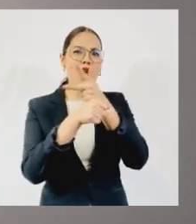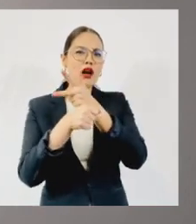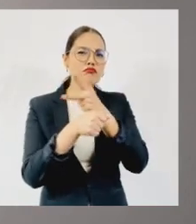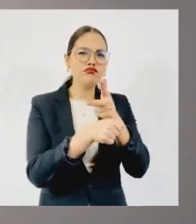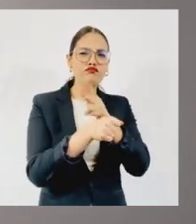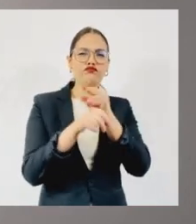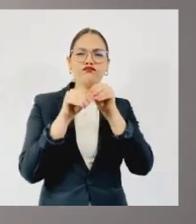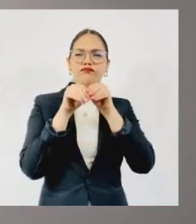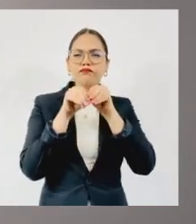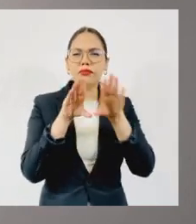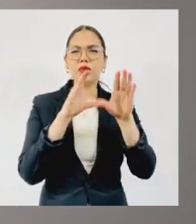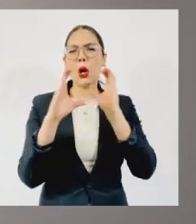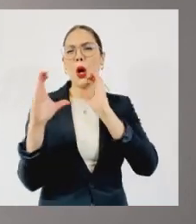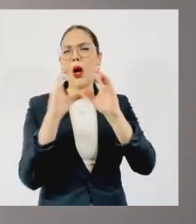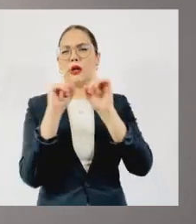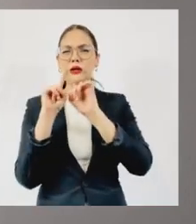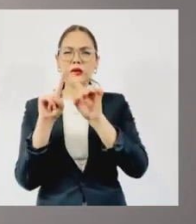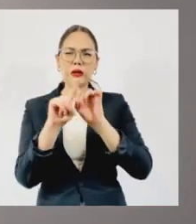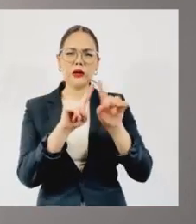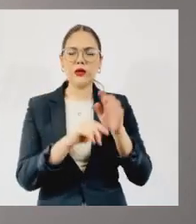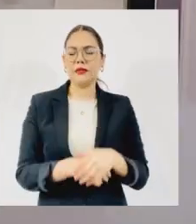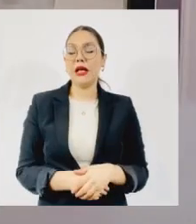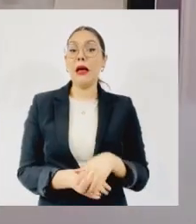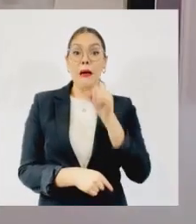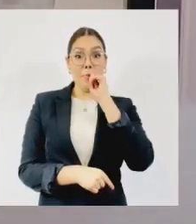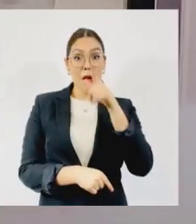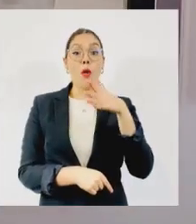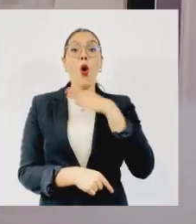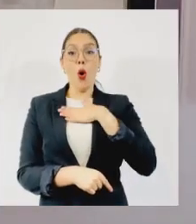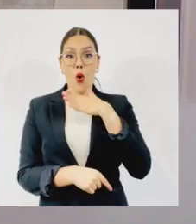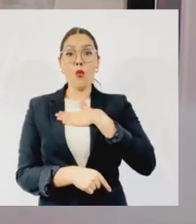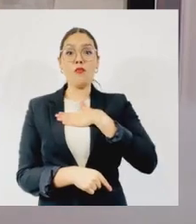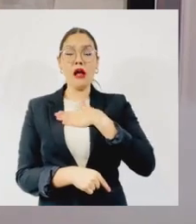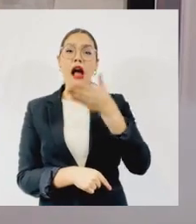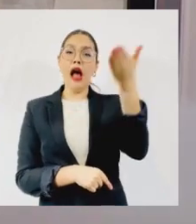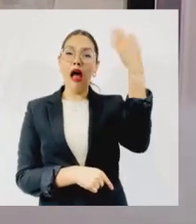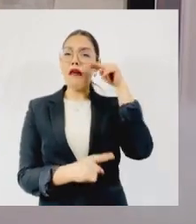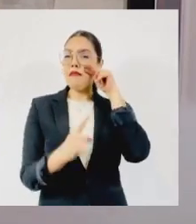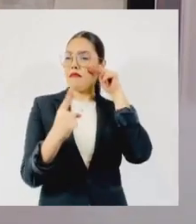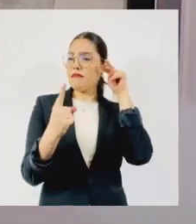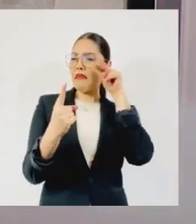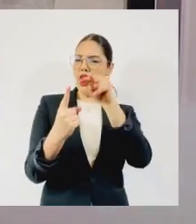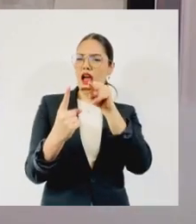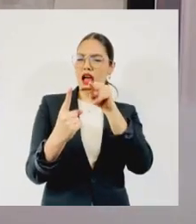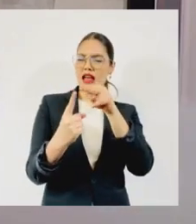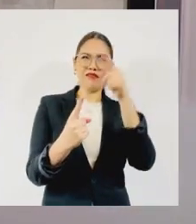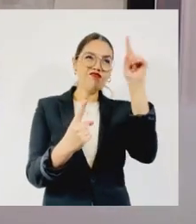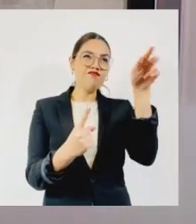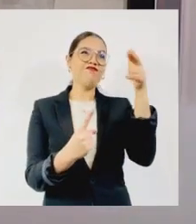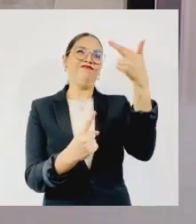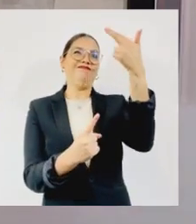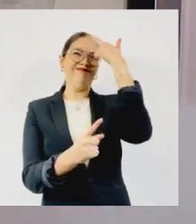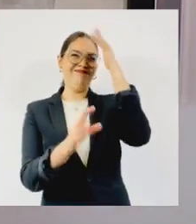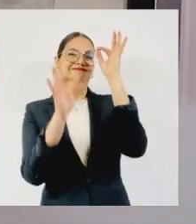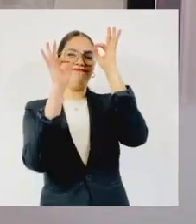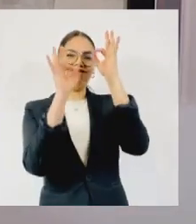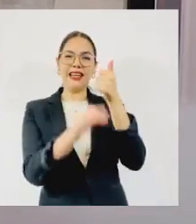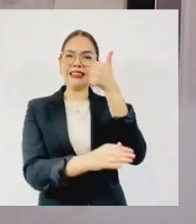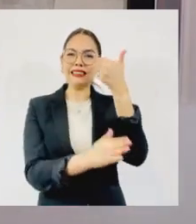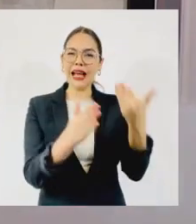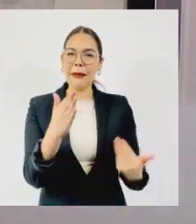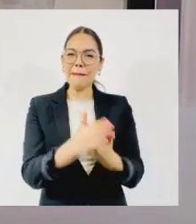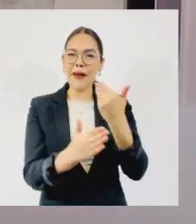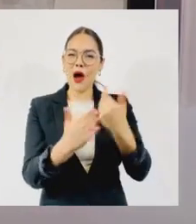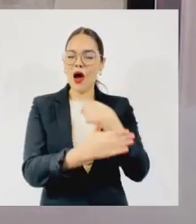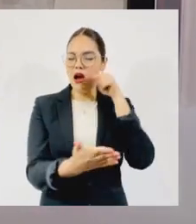de comunicación. Yo misma, cuando vi la noticia a